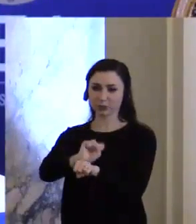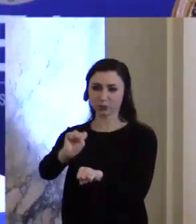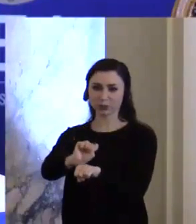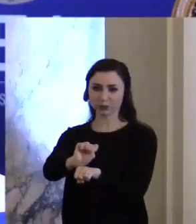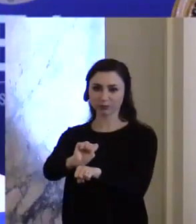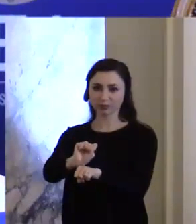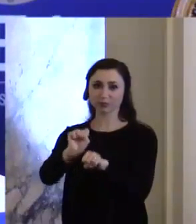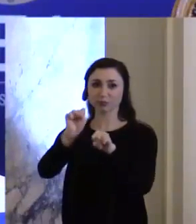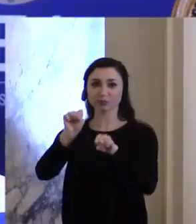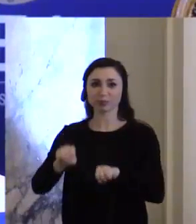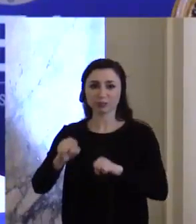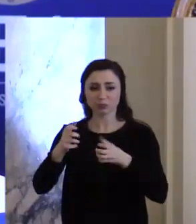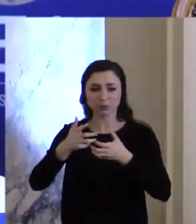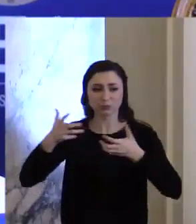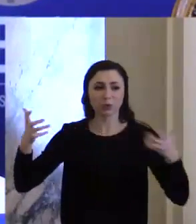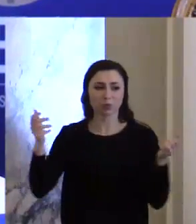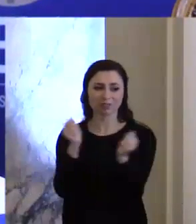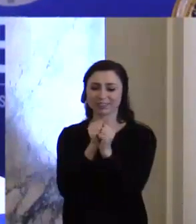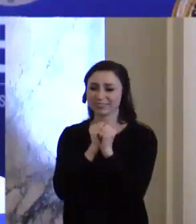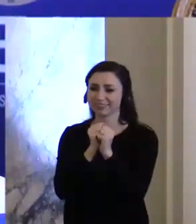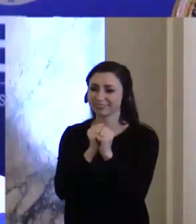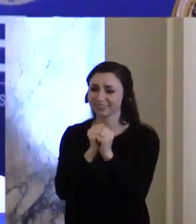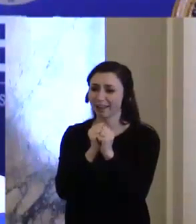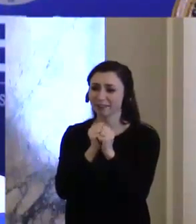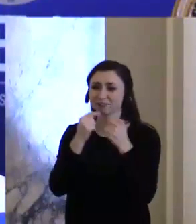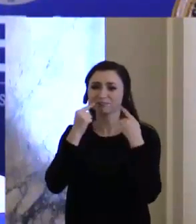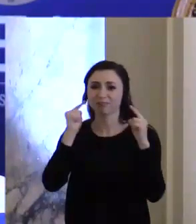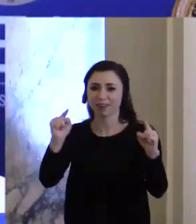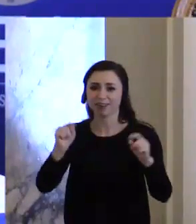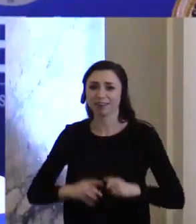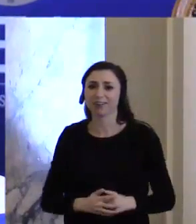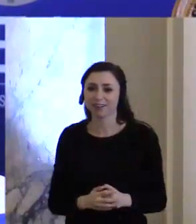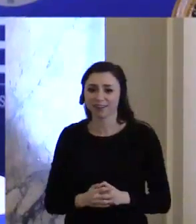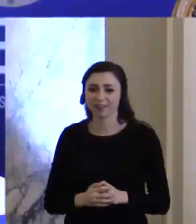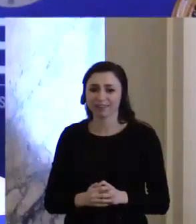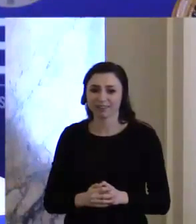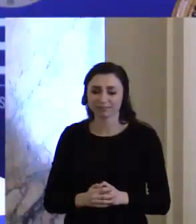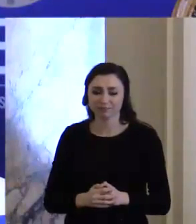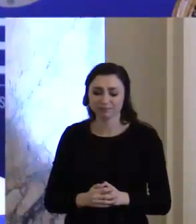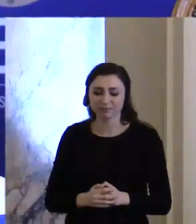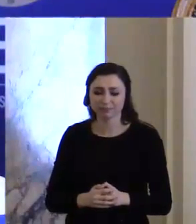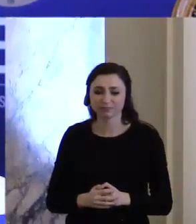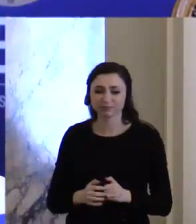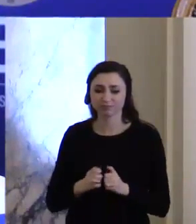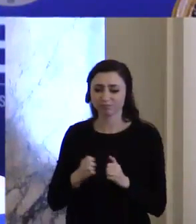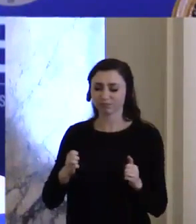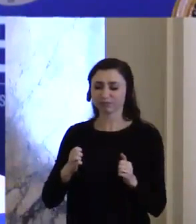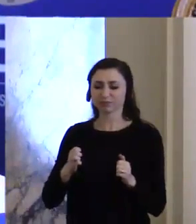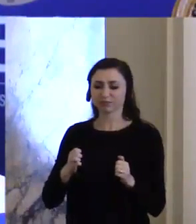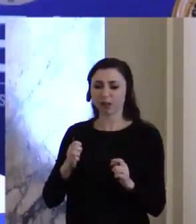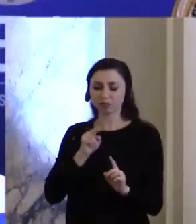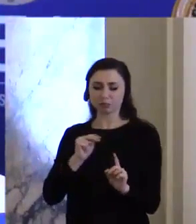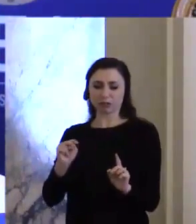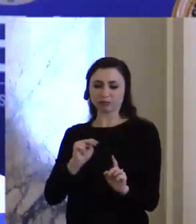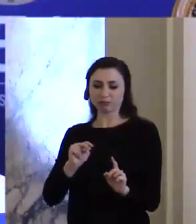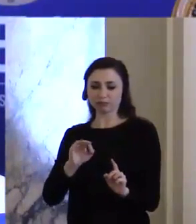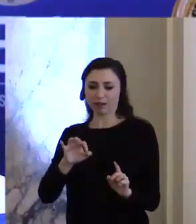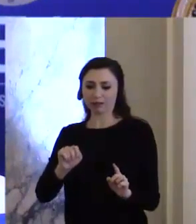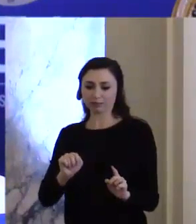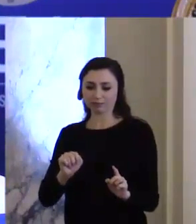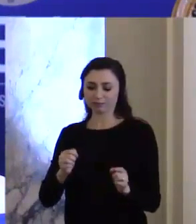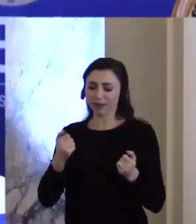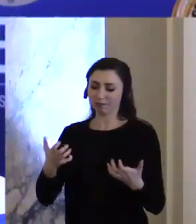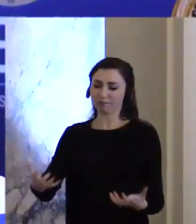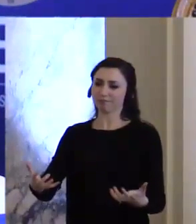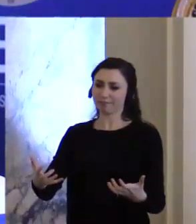hacer juntos, sin perjuicio del hecho que la OEA está conformada por Estados miembros representados aquí